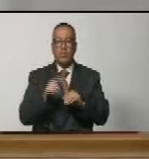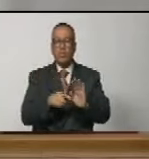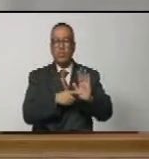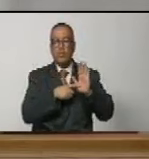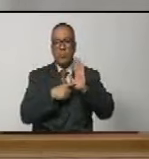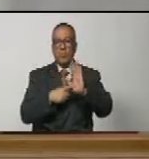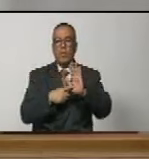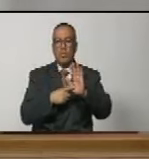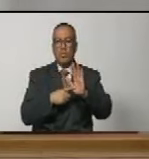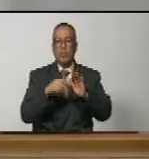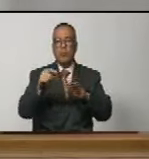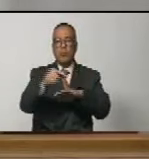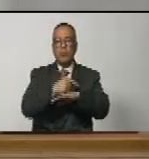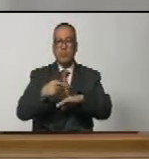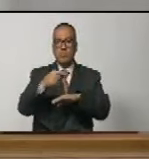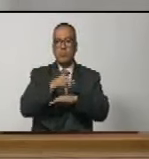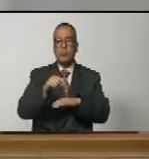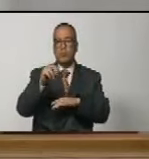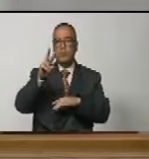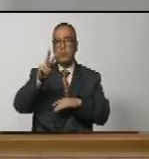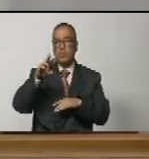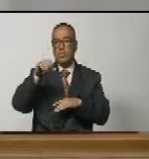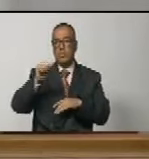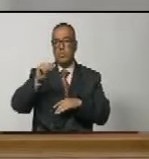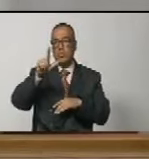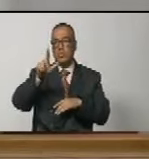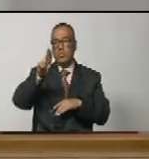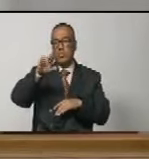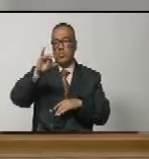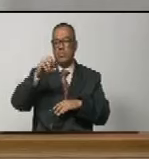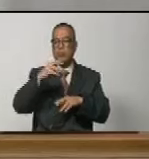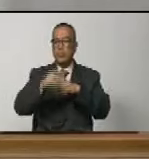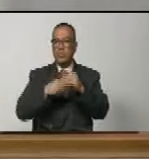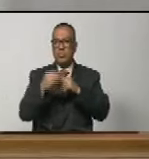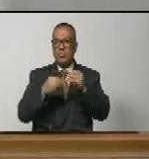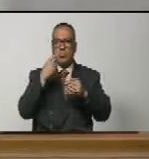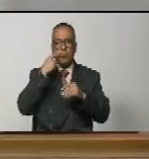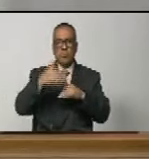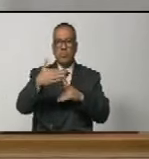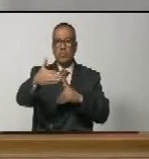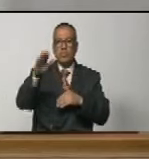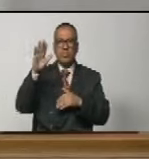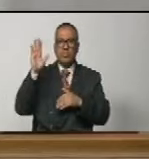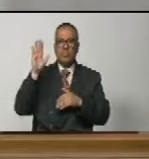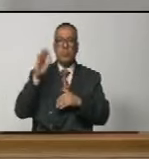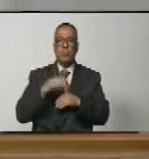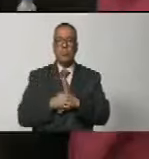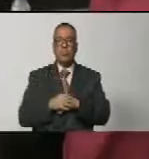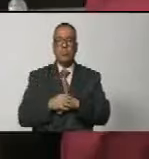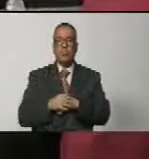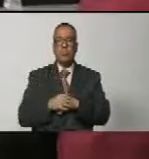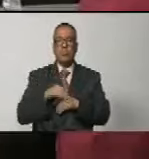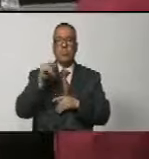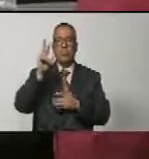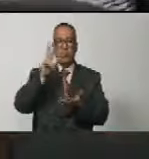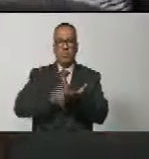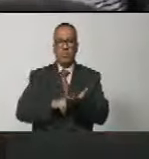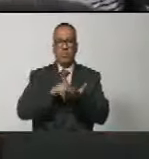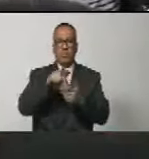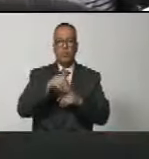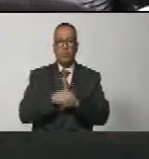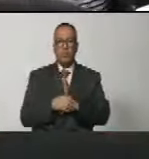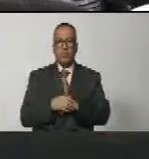Venezuela ante el gobierno de la República de Belarus. Sírvanse manifestarlo con la señal de costumbre. Queda